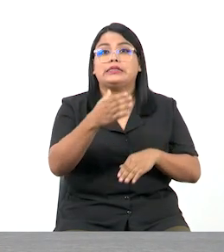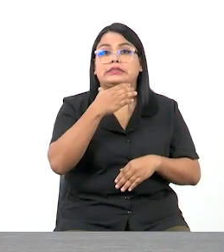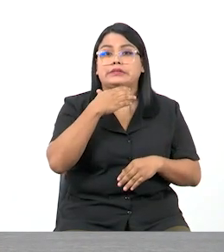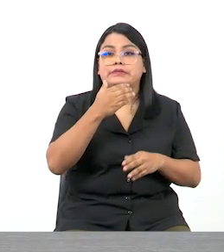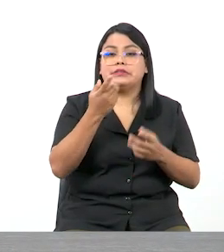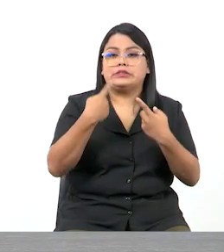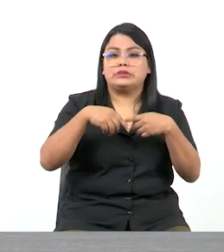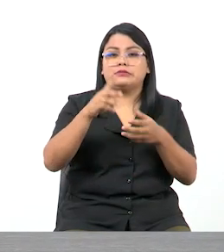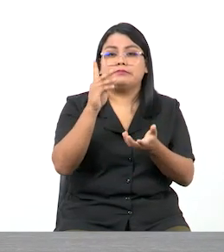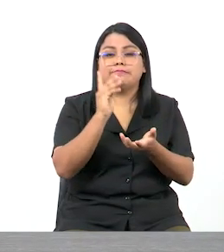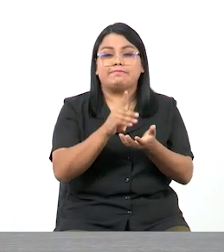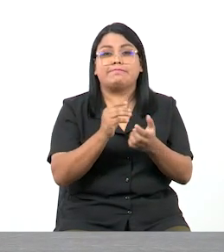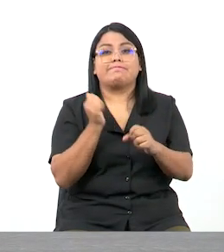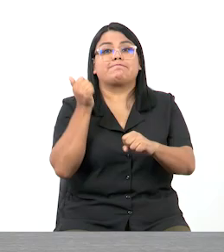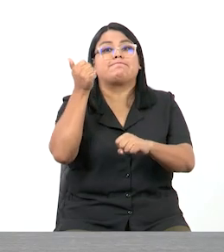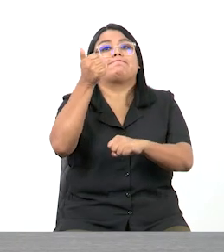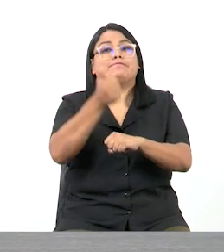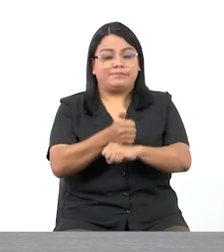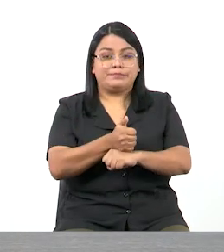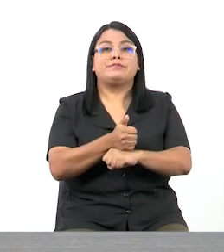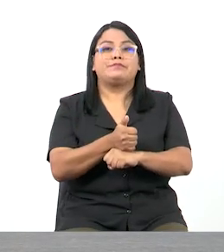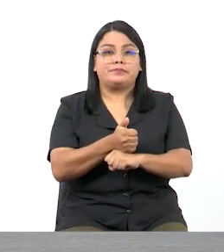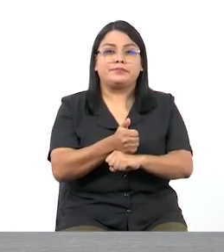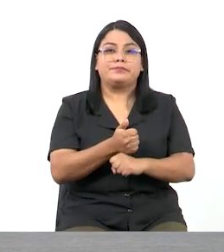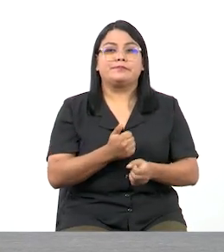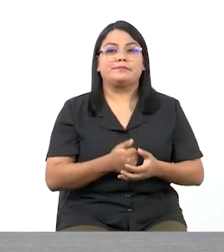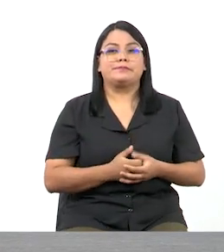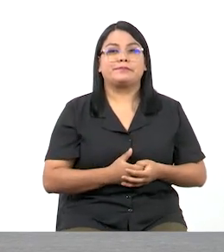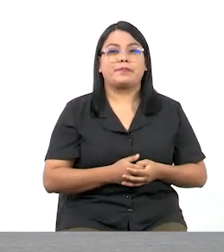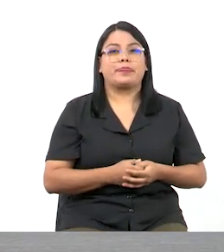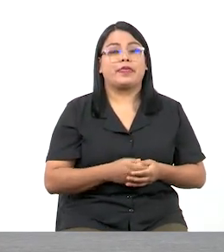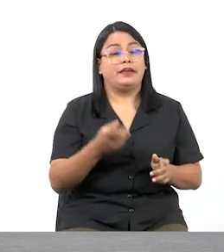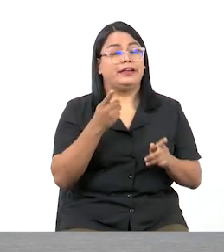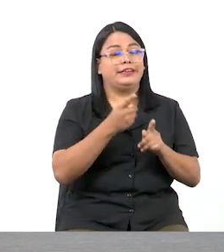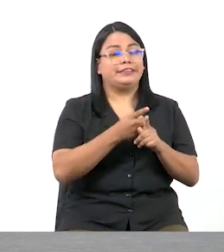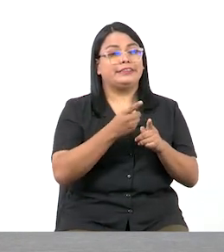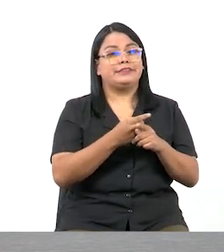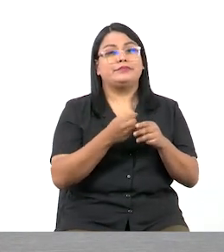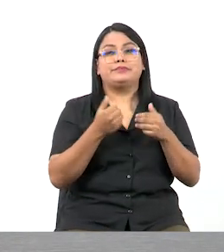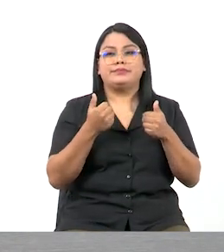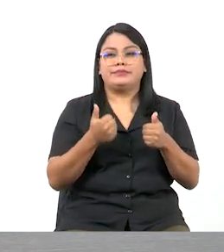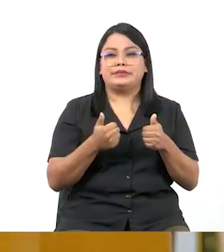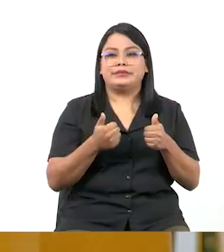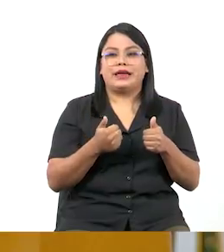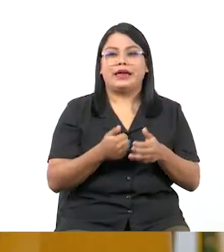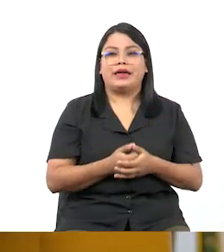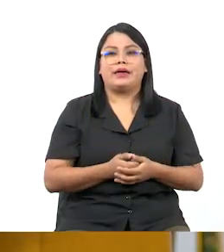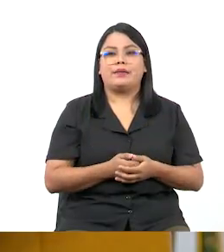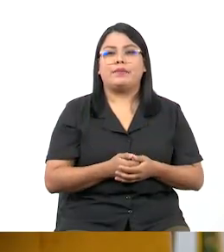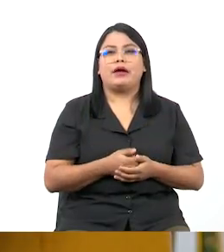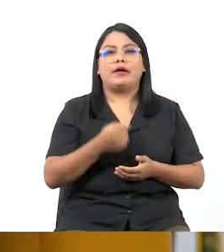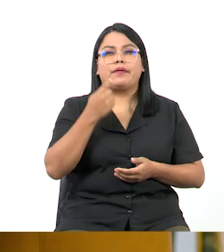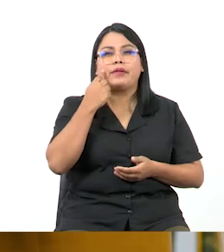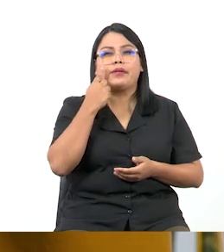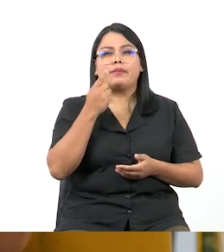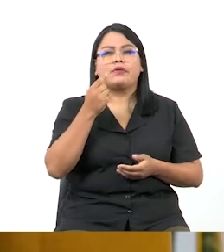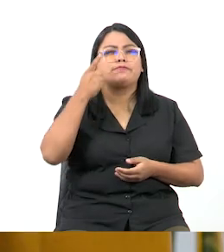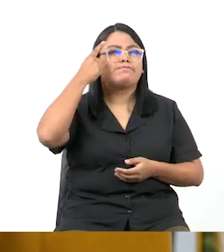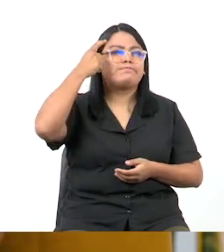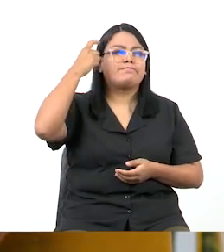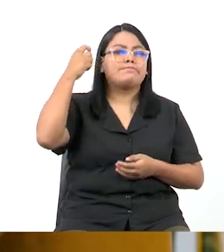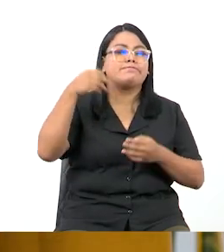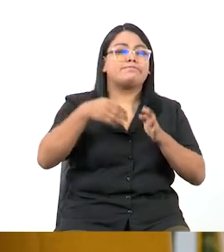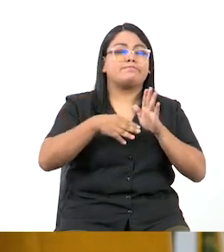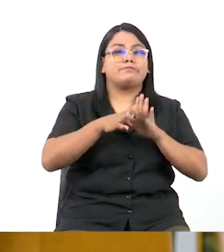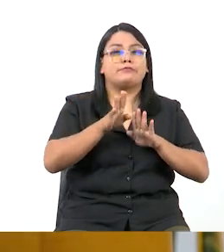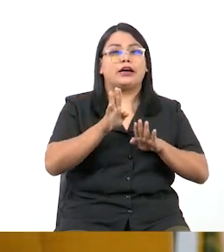compleja de la secuencia, y esta es la consolidación. Así es. Bueno, Oliver, para que refresquemos nuestra